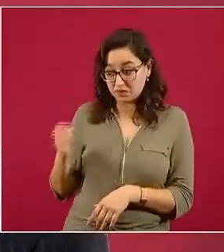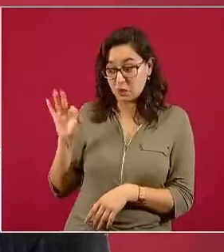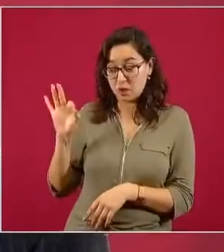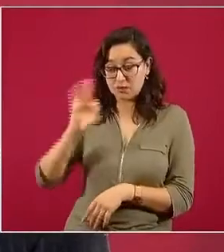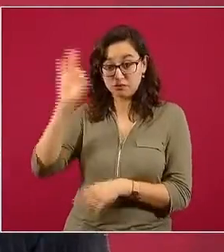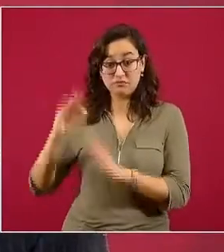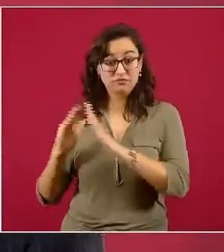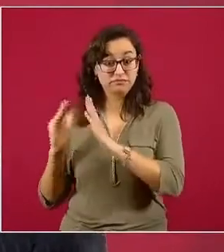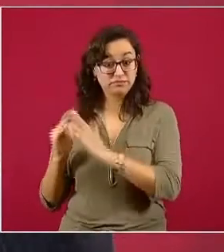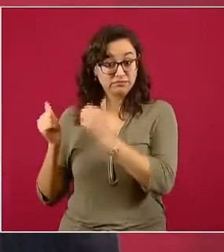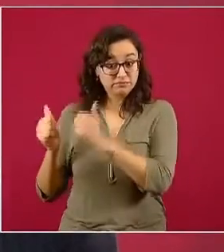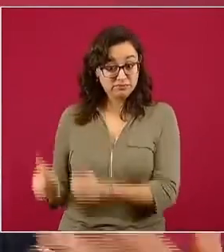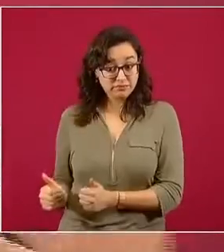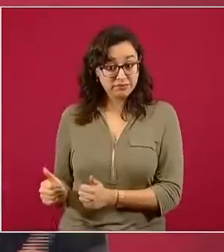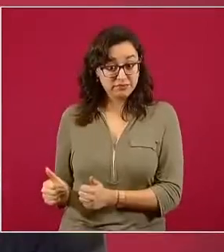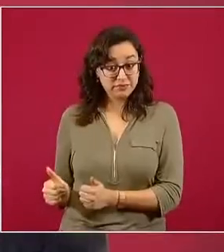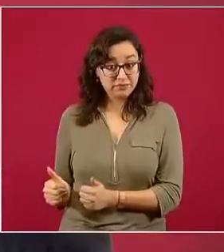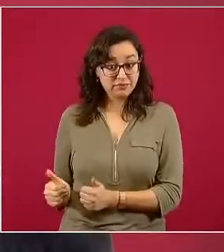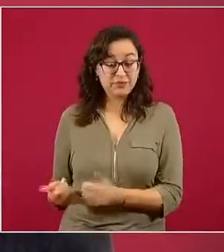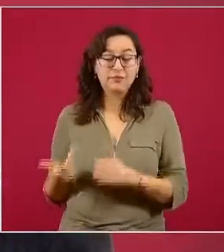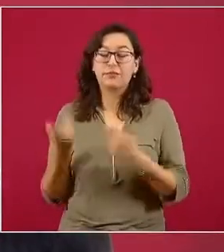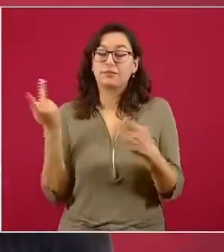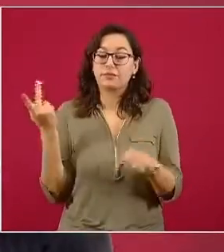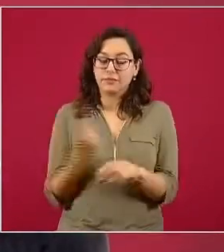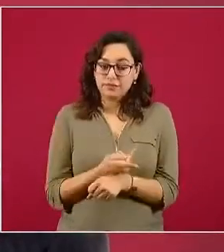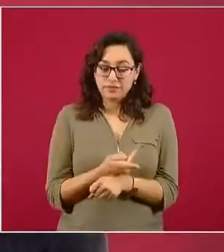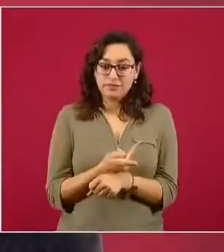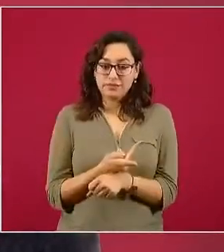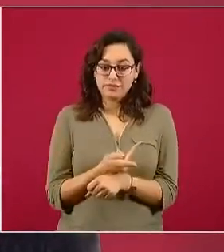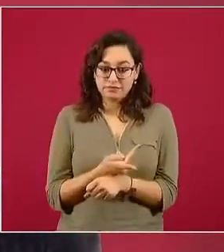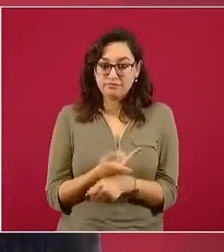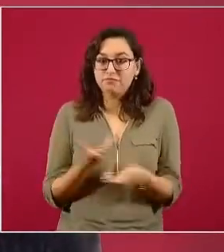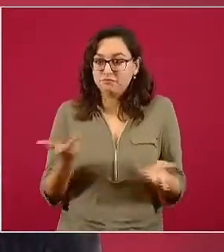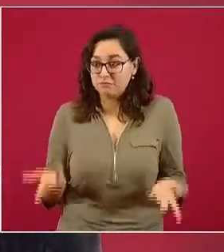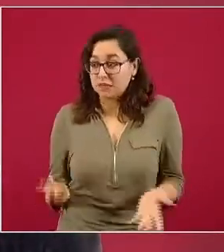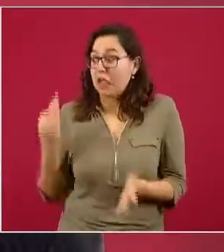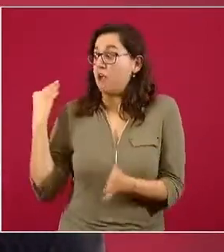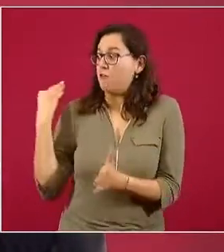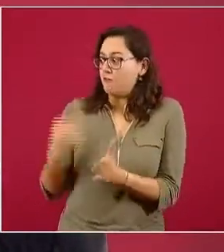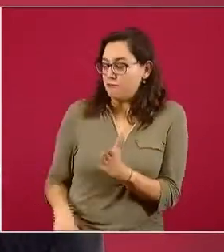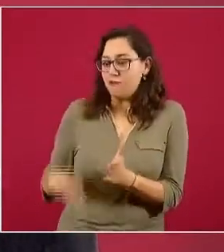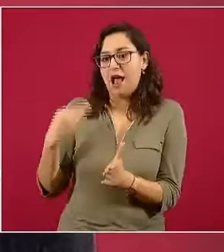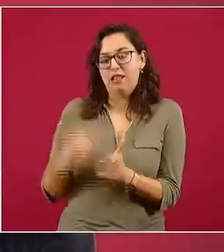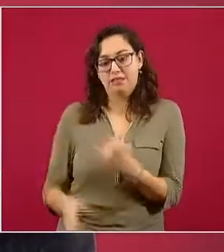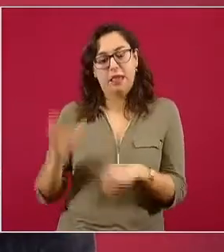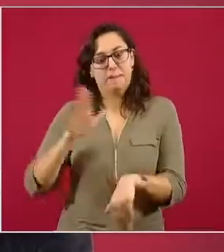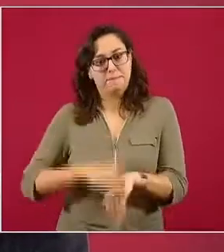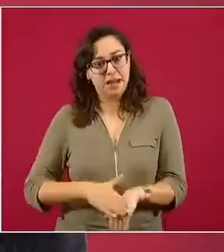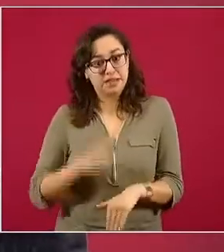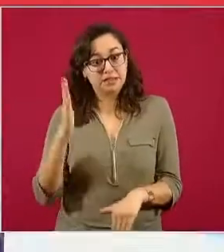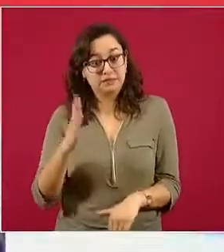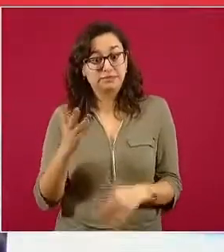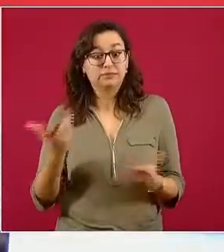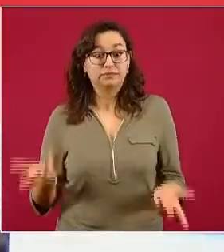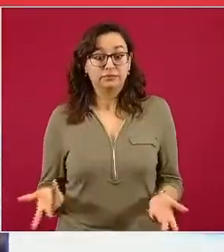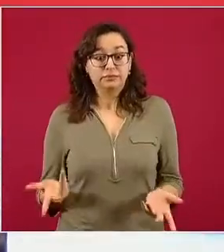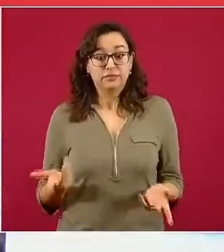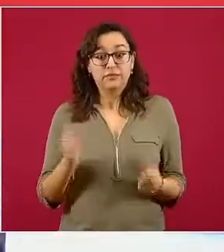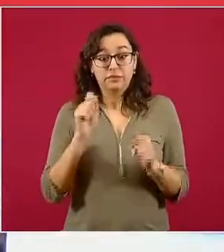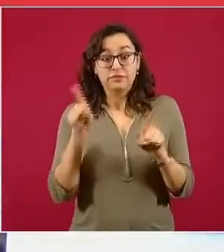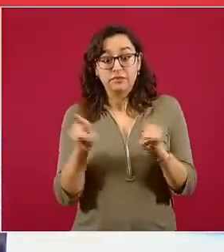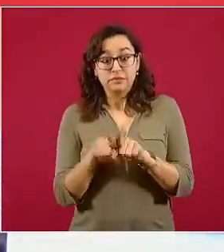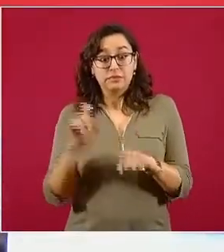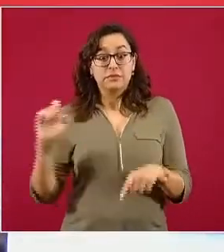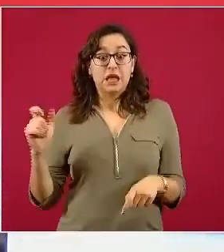personal. Esto se suma al déficit histórico de 240,000 personas que nos dejaron las